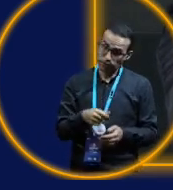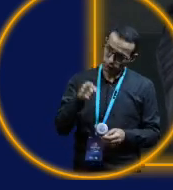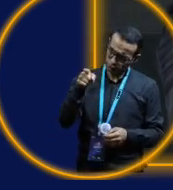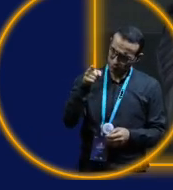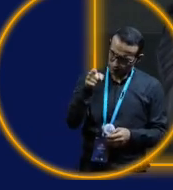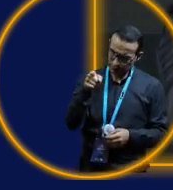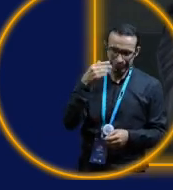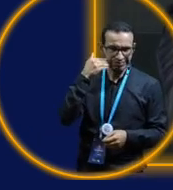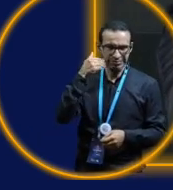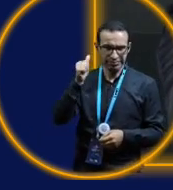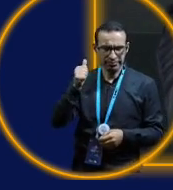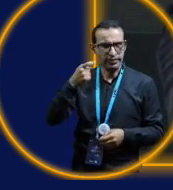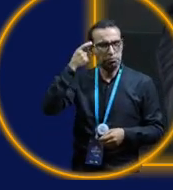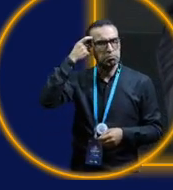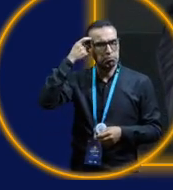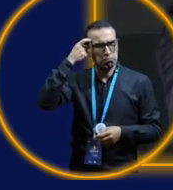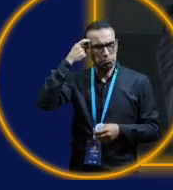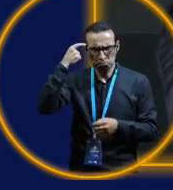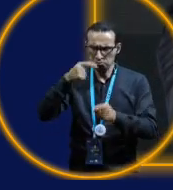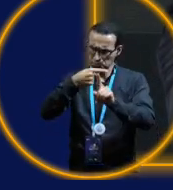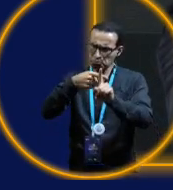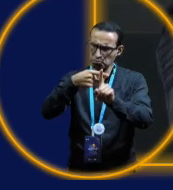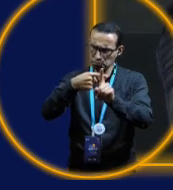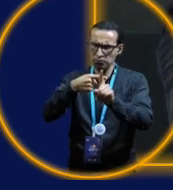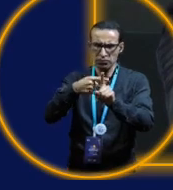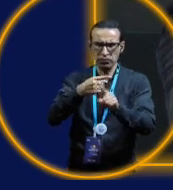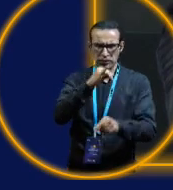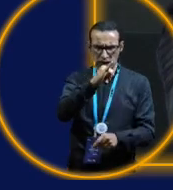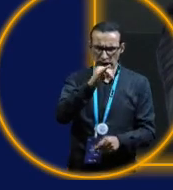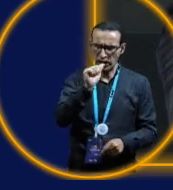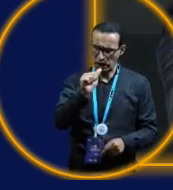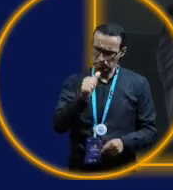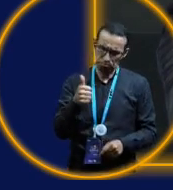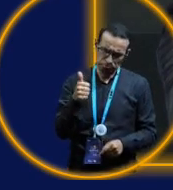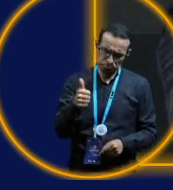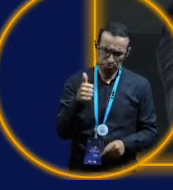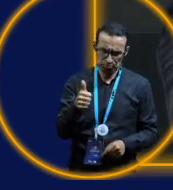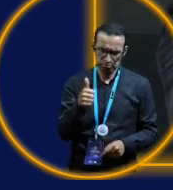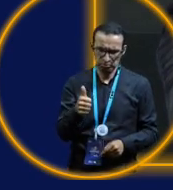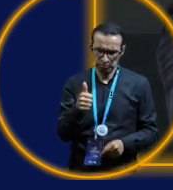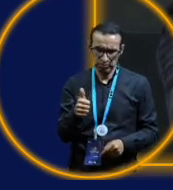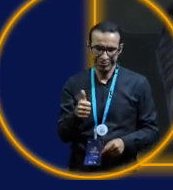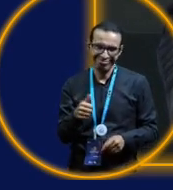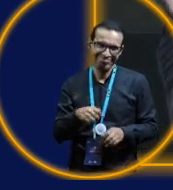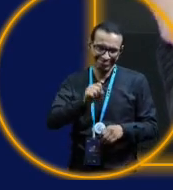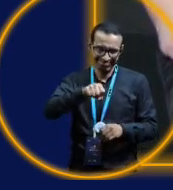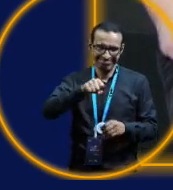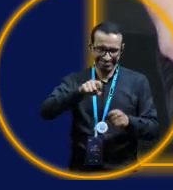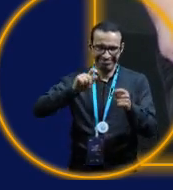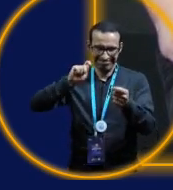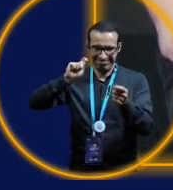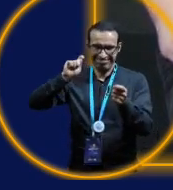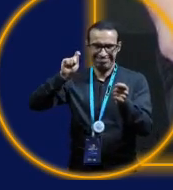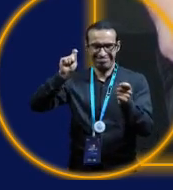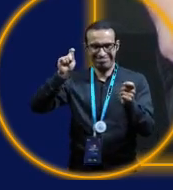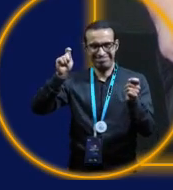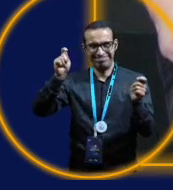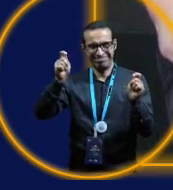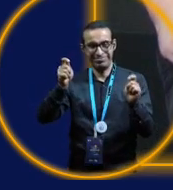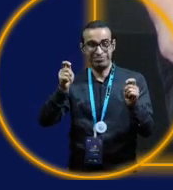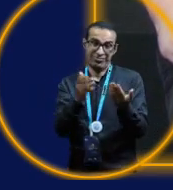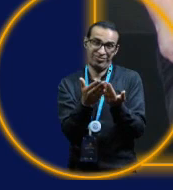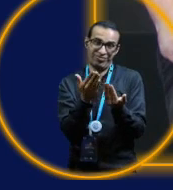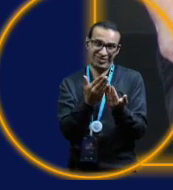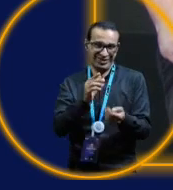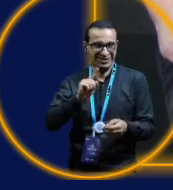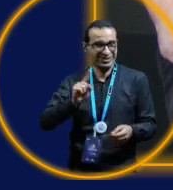a la Intel artificial en la en la y la creación estamos experimentando una transición es duro eh Puede